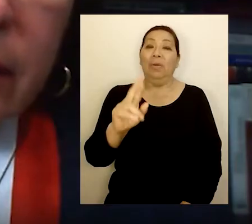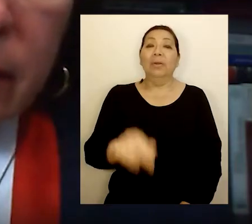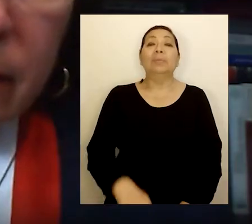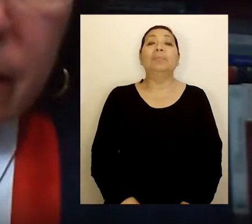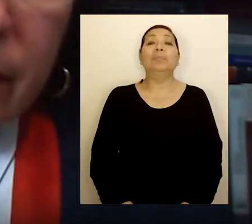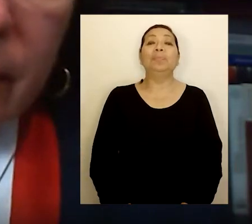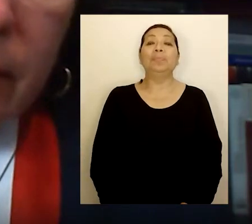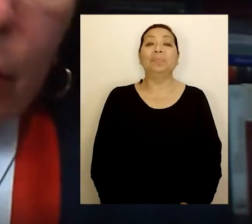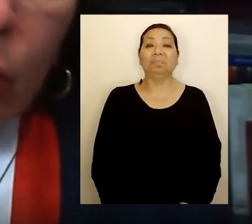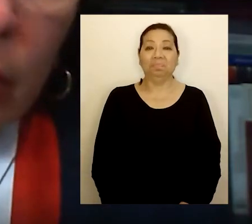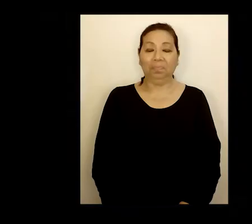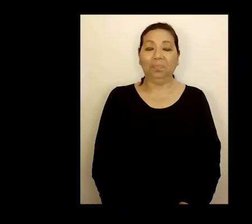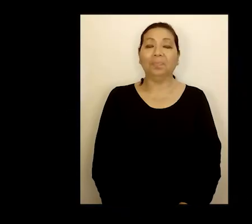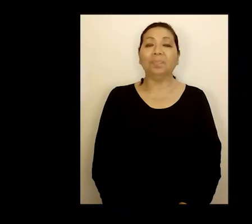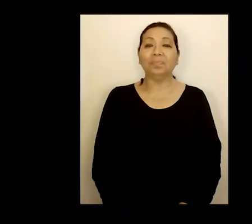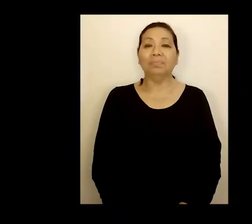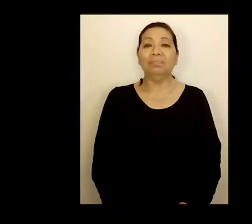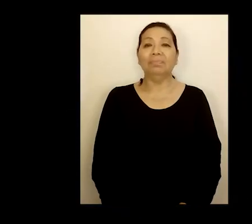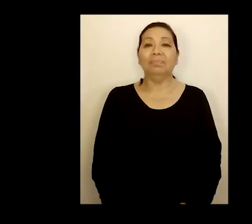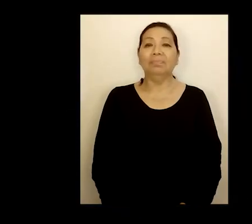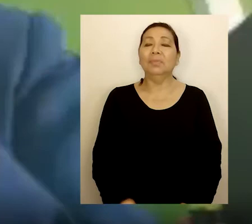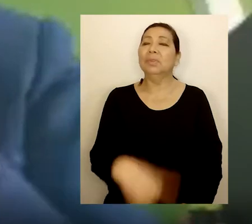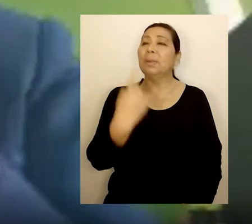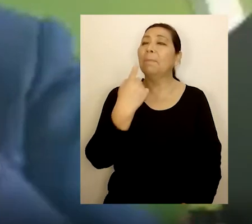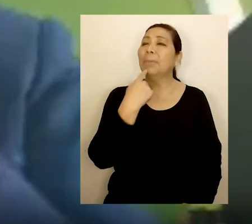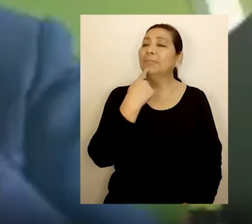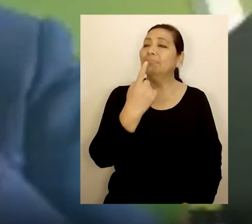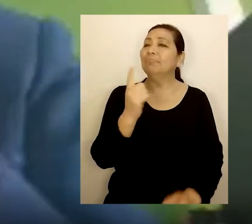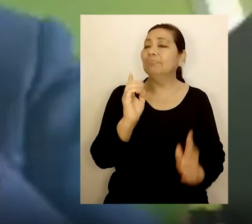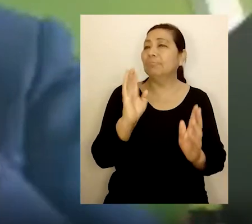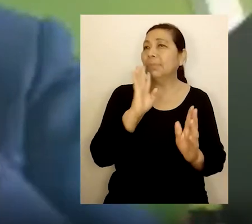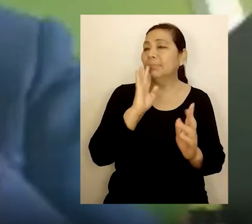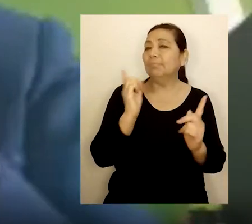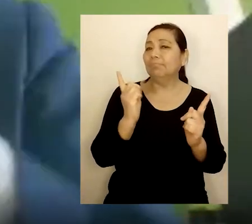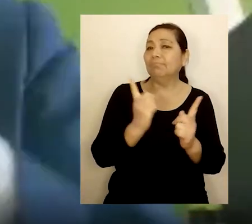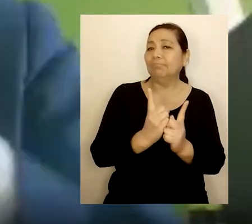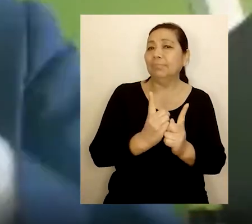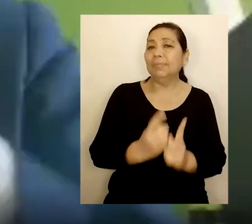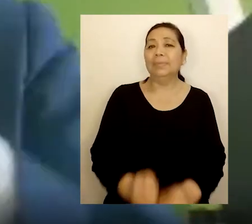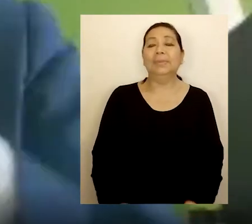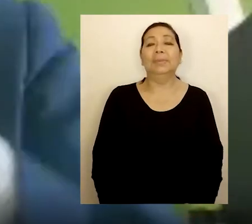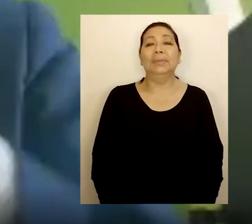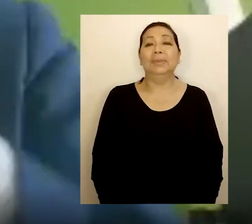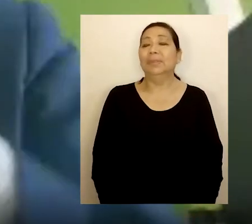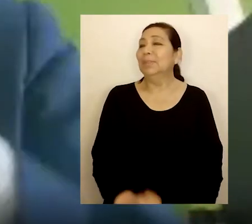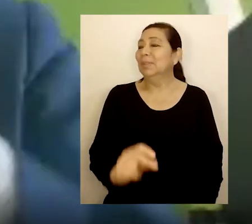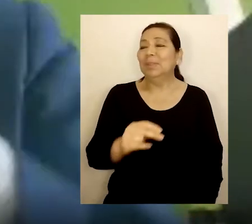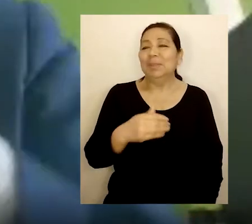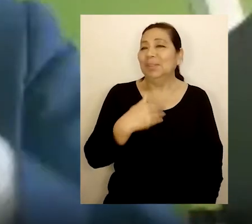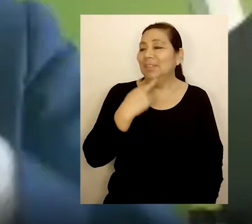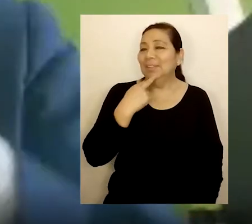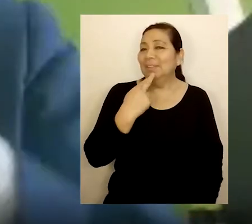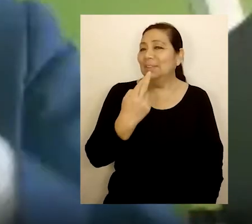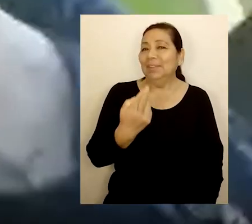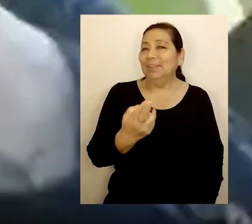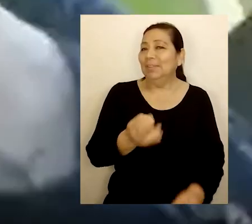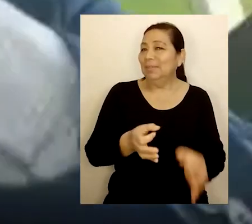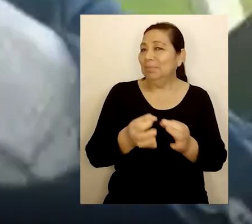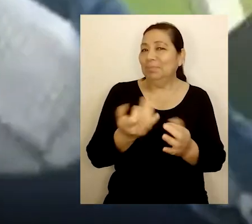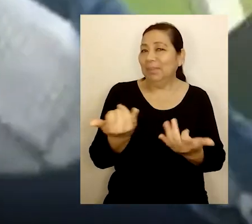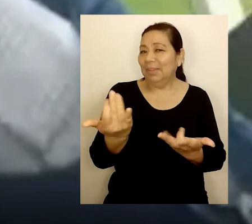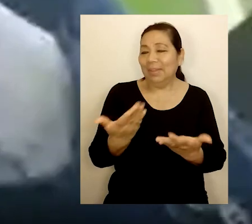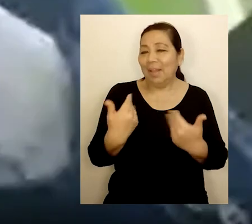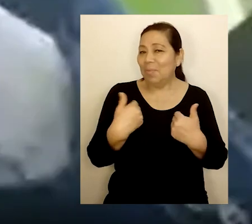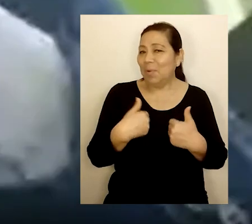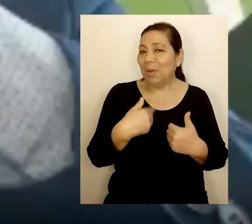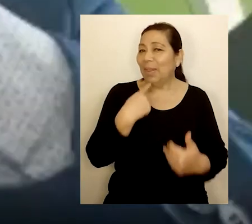Sí. Procurador. Señora presidenta, simplemente para ser breve en realidad. Bueno, no puede resultar válido el argumento que señala